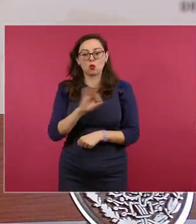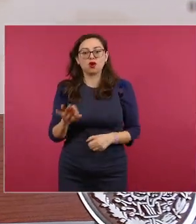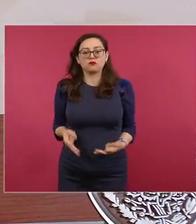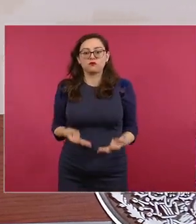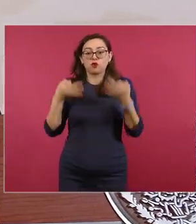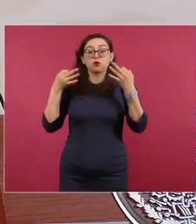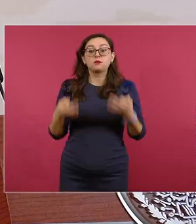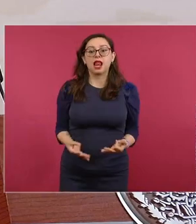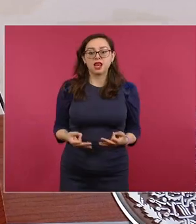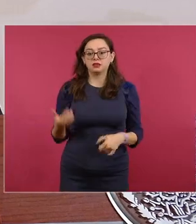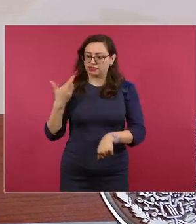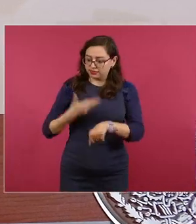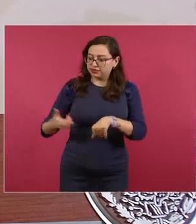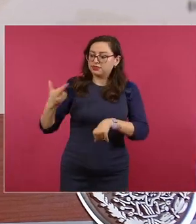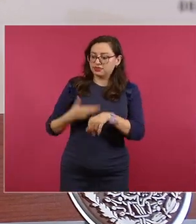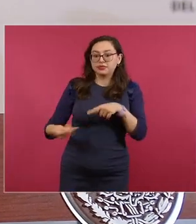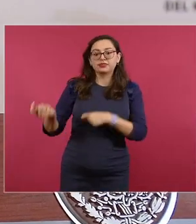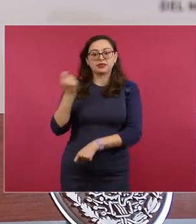formal de hacerlo.